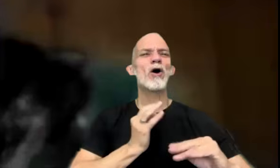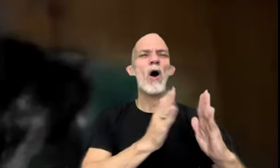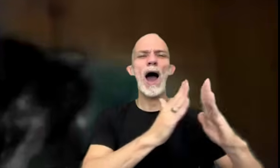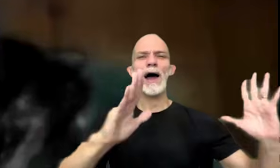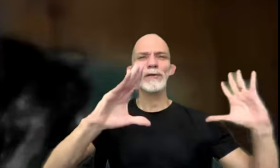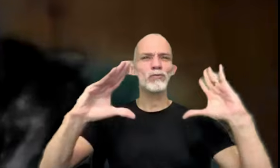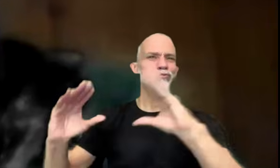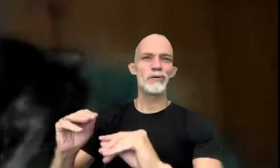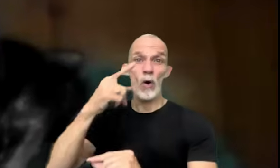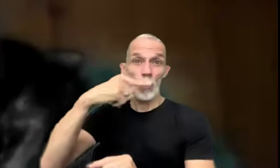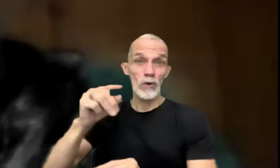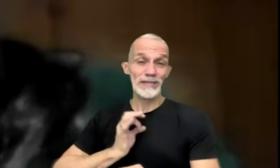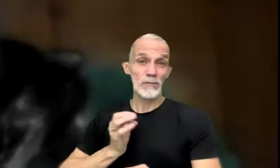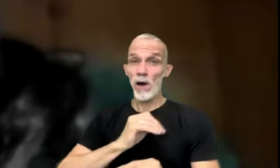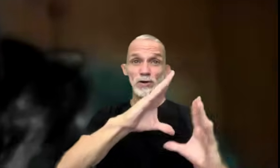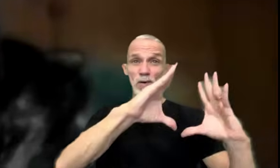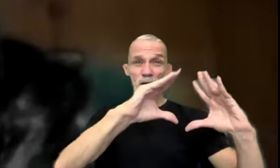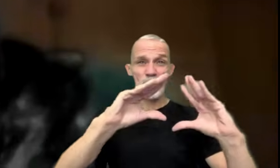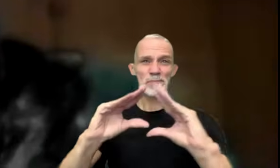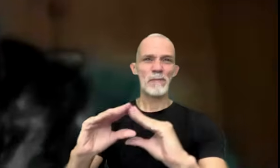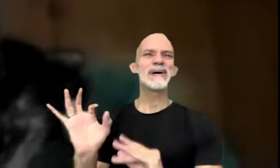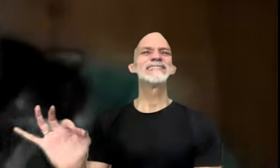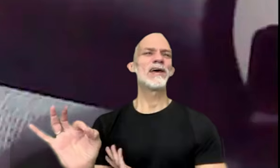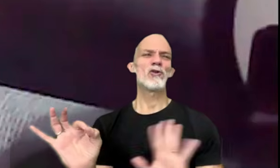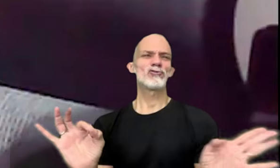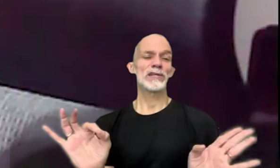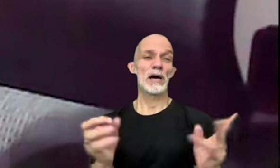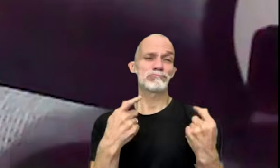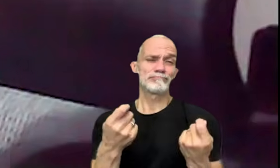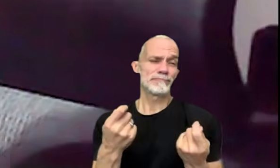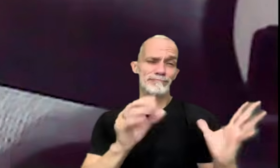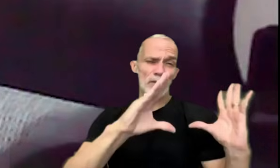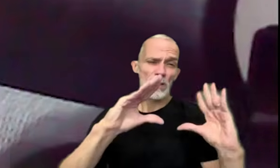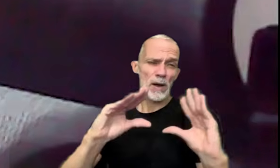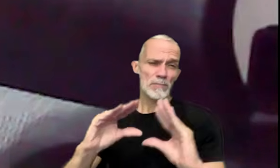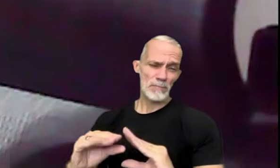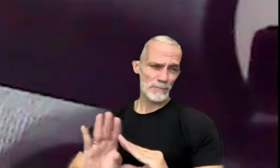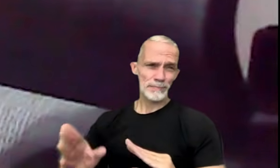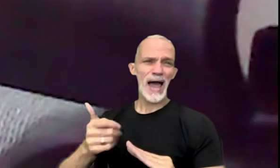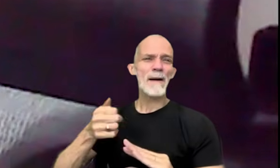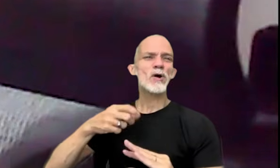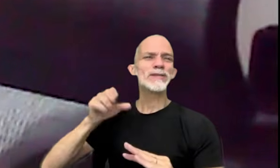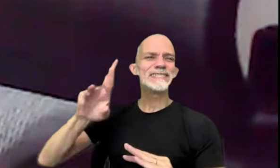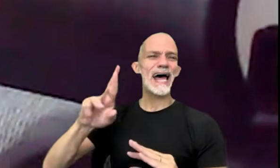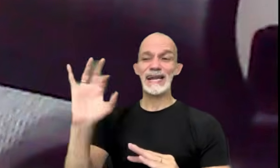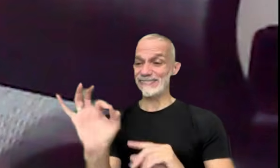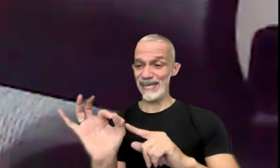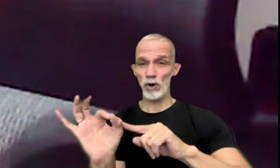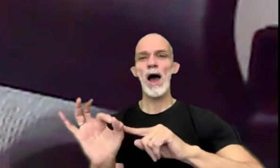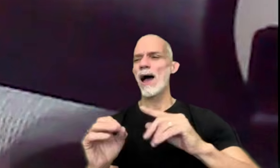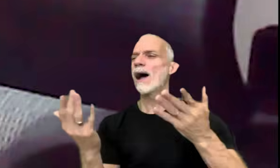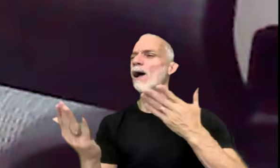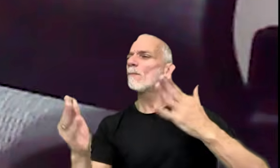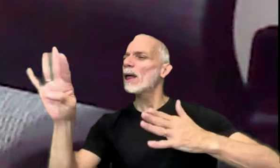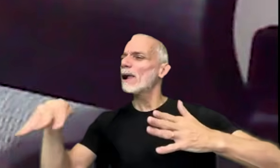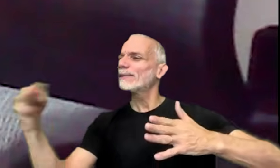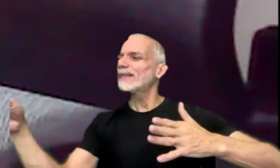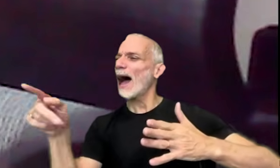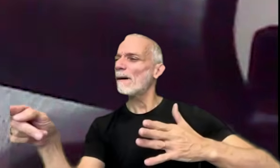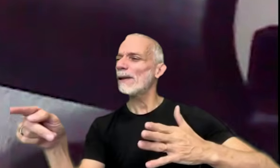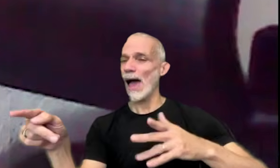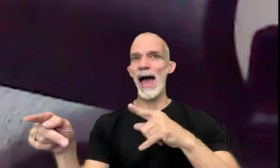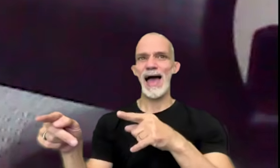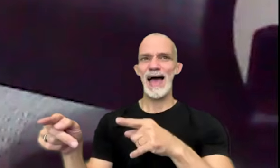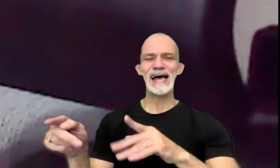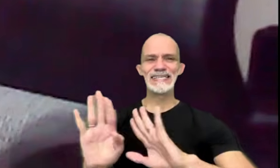años. sí, El último exacto. año, cuando te queda valor residual cero, ese primer año que te queda valor residual cero, lo comparás con el valor de